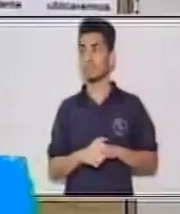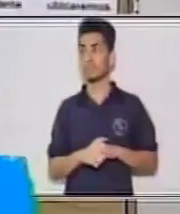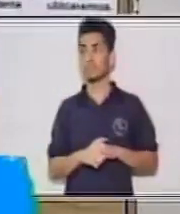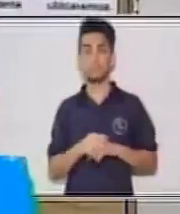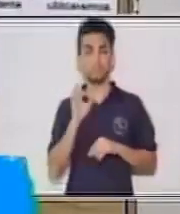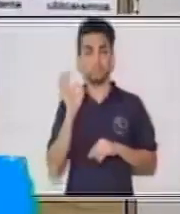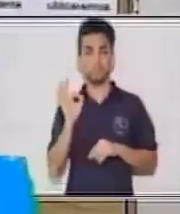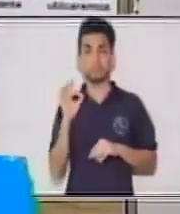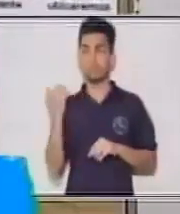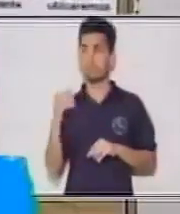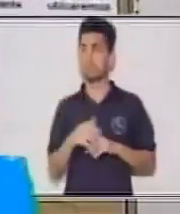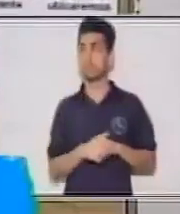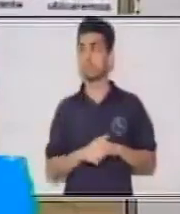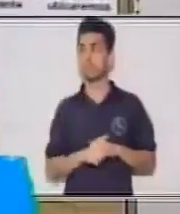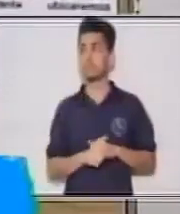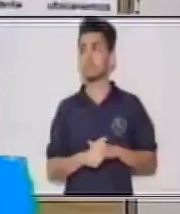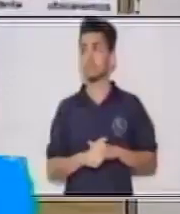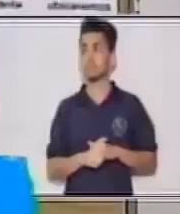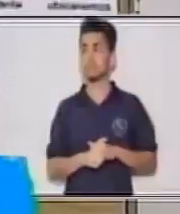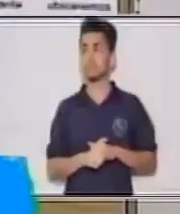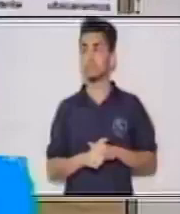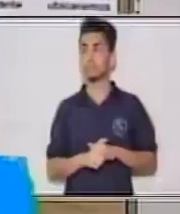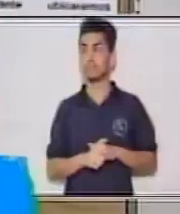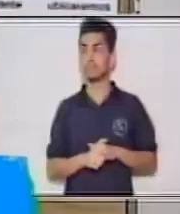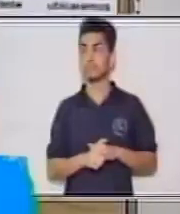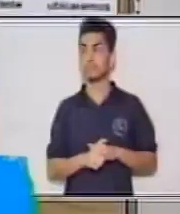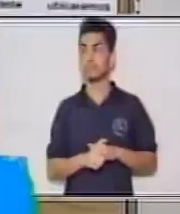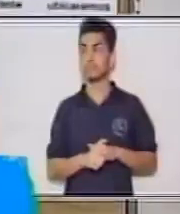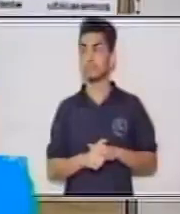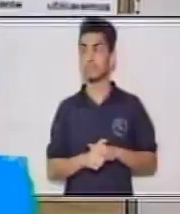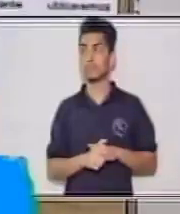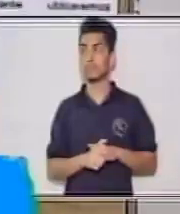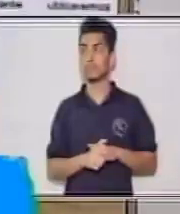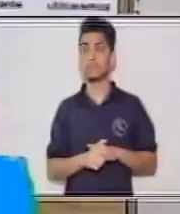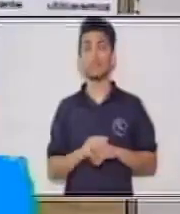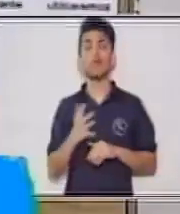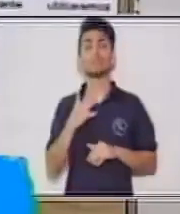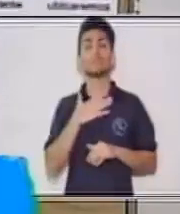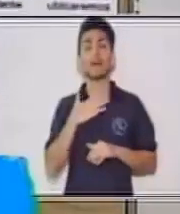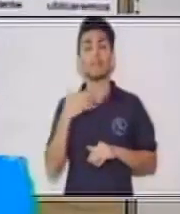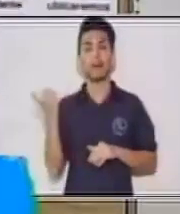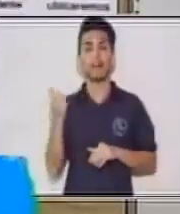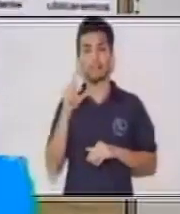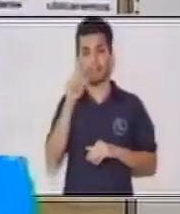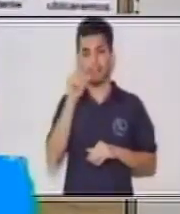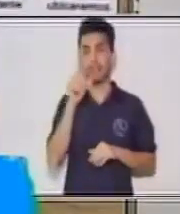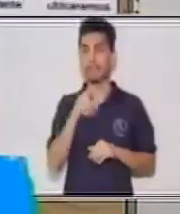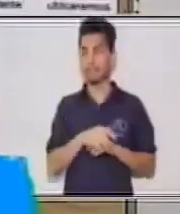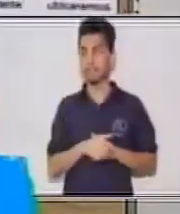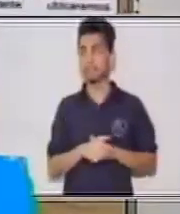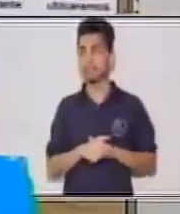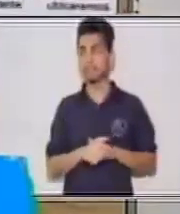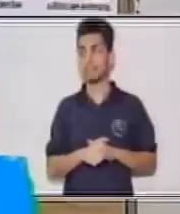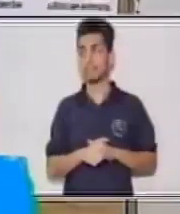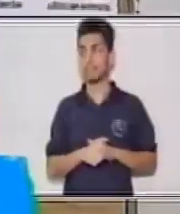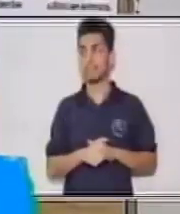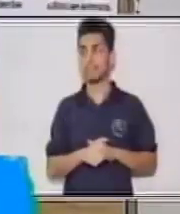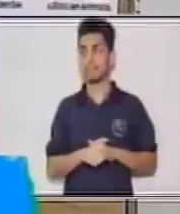queda acá. ¿Cómo se llamaba este punto? D. Este es el punto D.